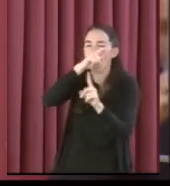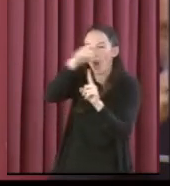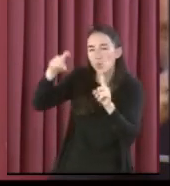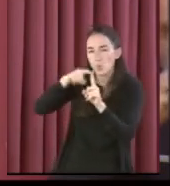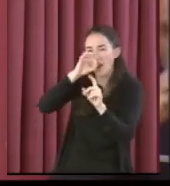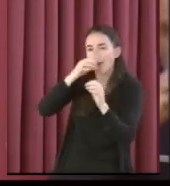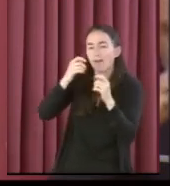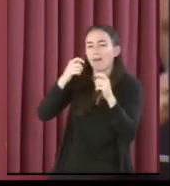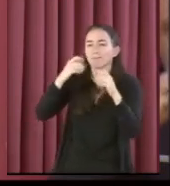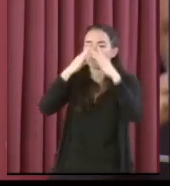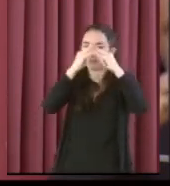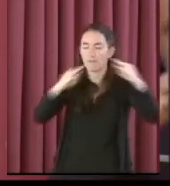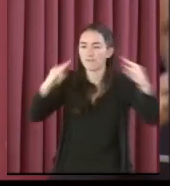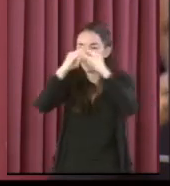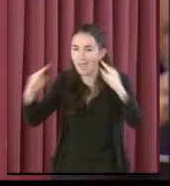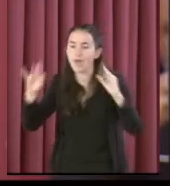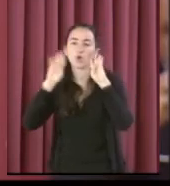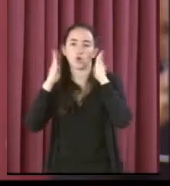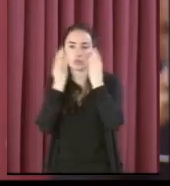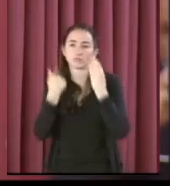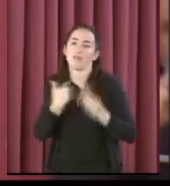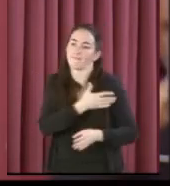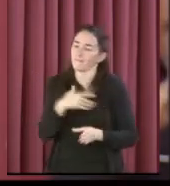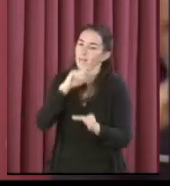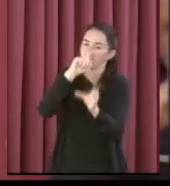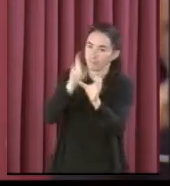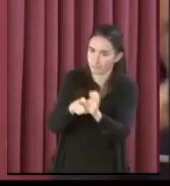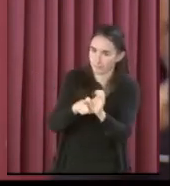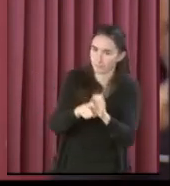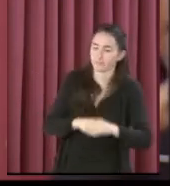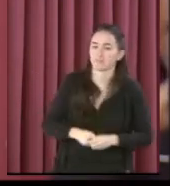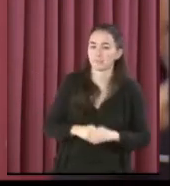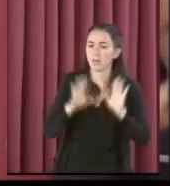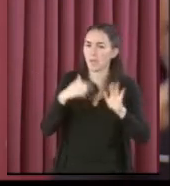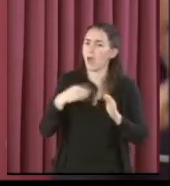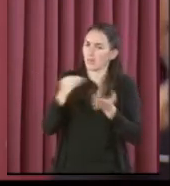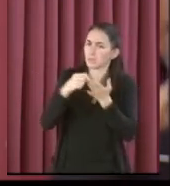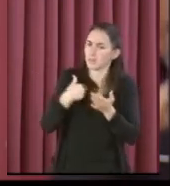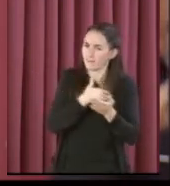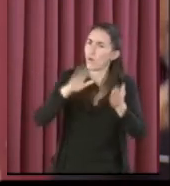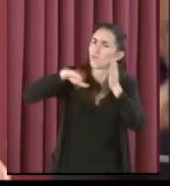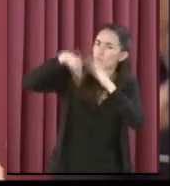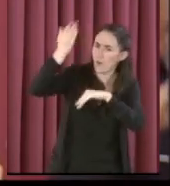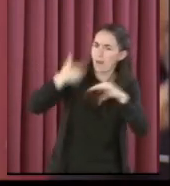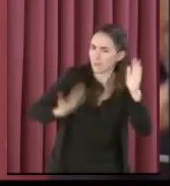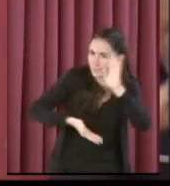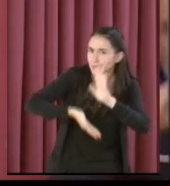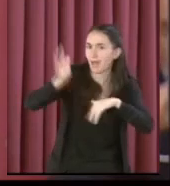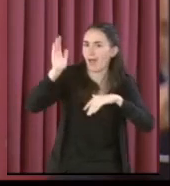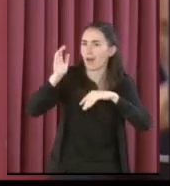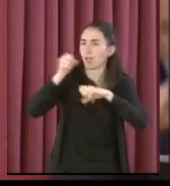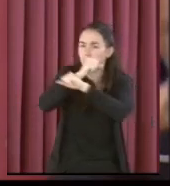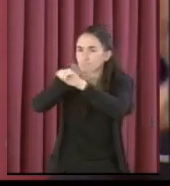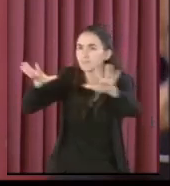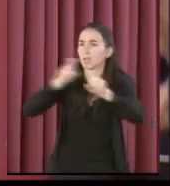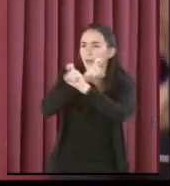congresos. Pero más importante todavía, tenemos que ser capaces de salir ahí afuera, emprender proyectos colectivos, importar nuevas ideas,